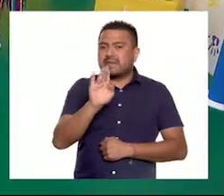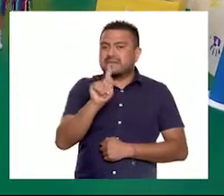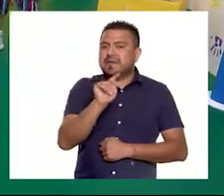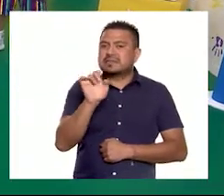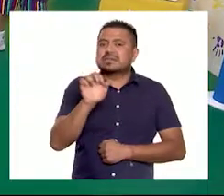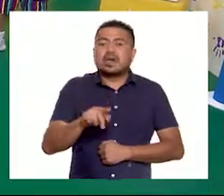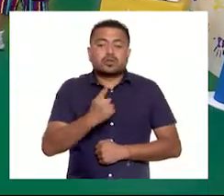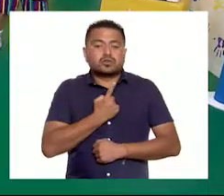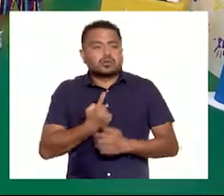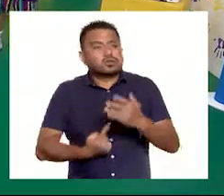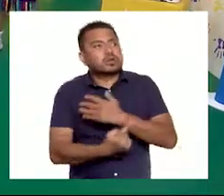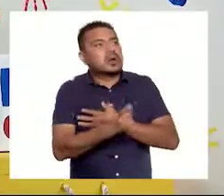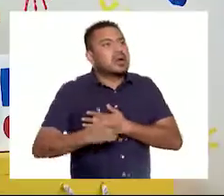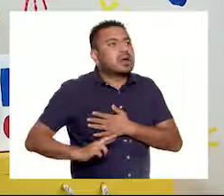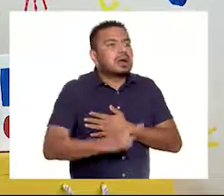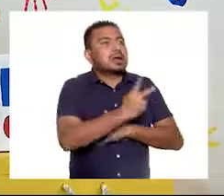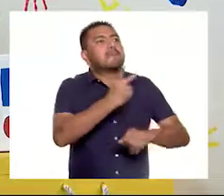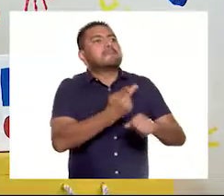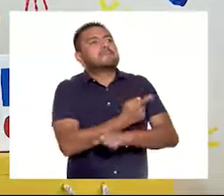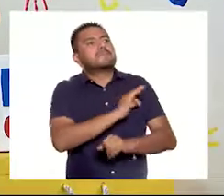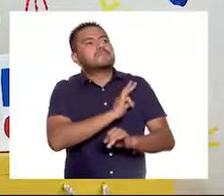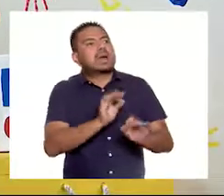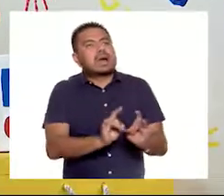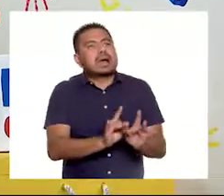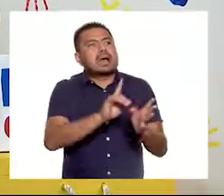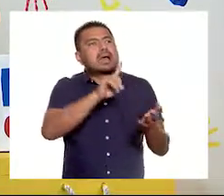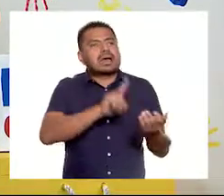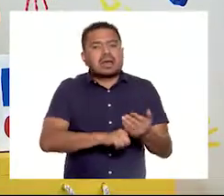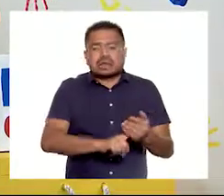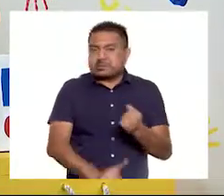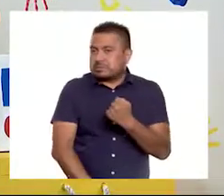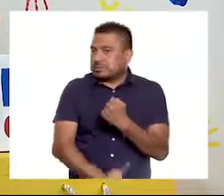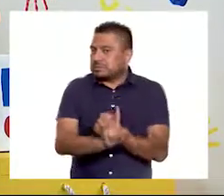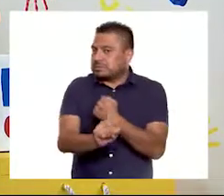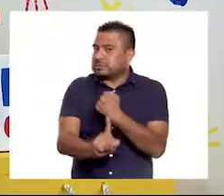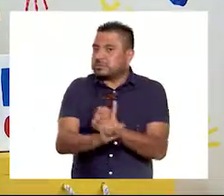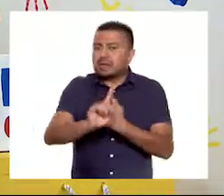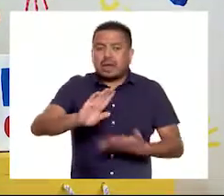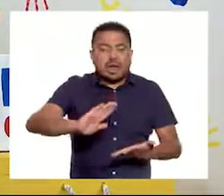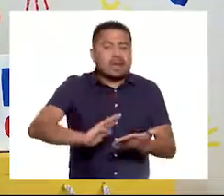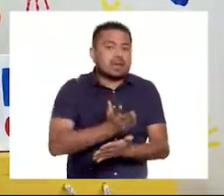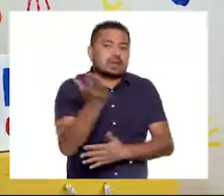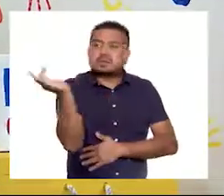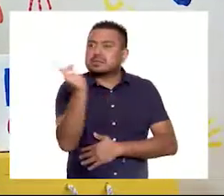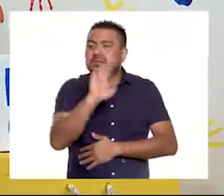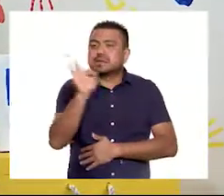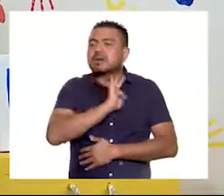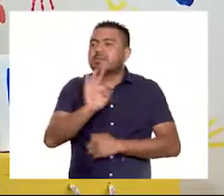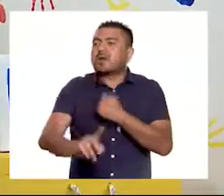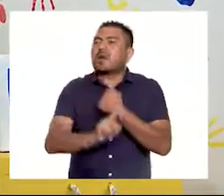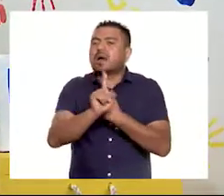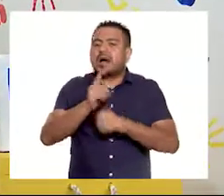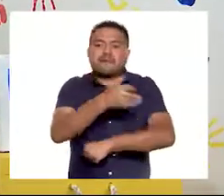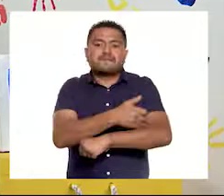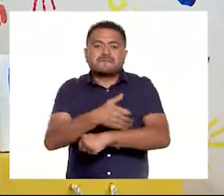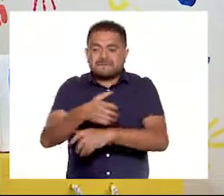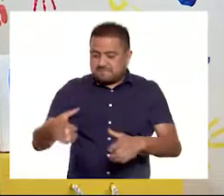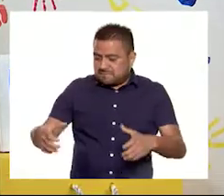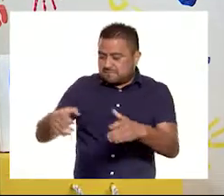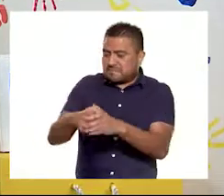solo al arroyo, lo que iba a pasar es que iba a correr un gran riesgo. Y además, a lo mejor ponía en riesgo también a su